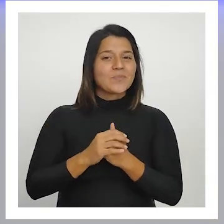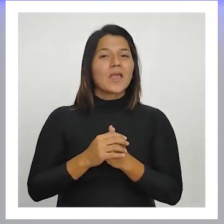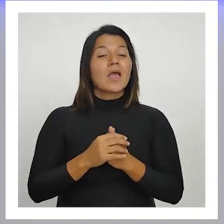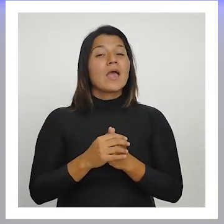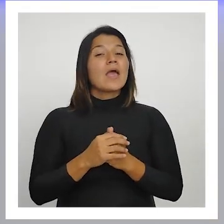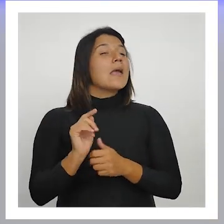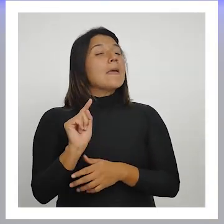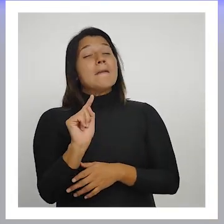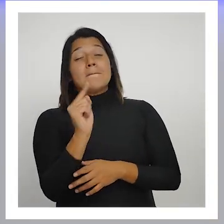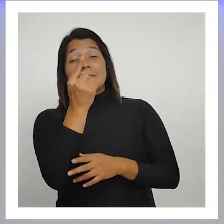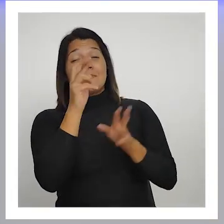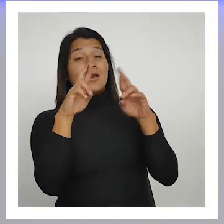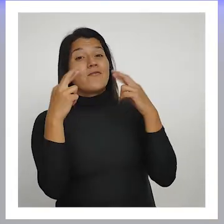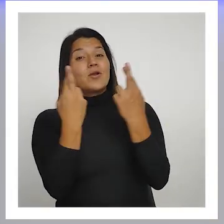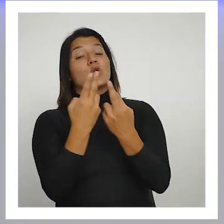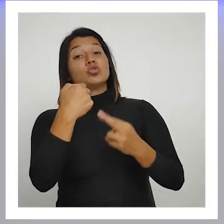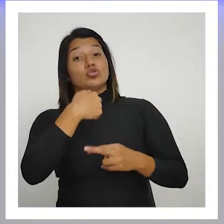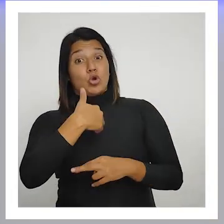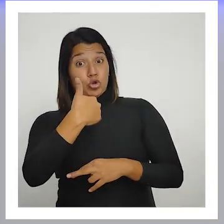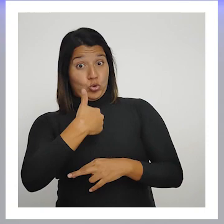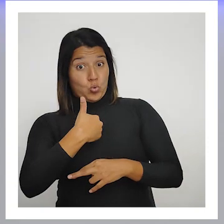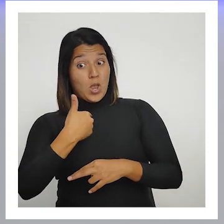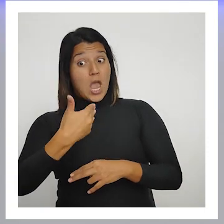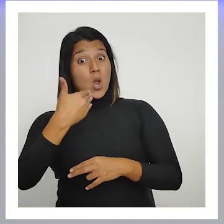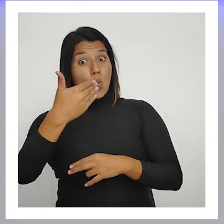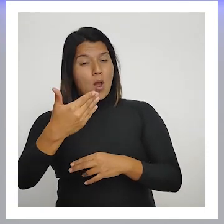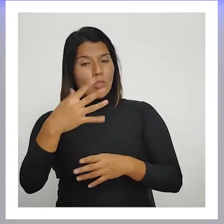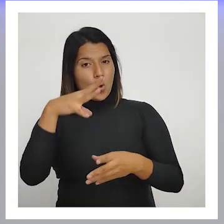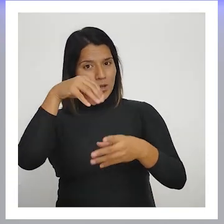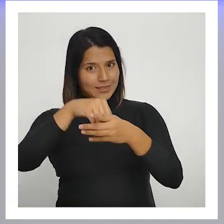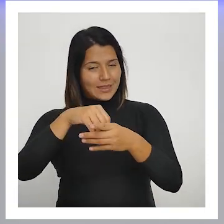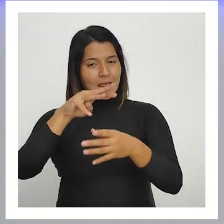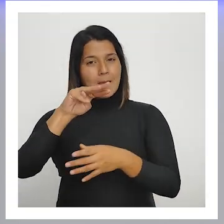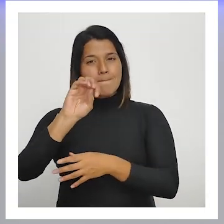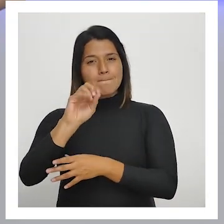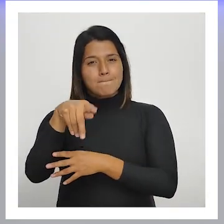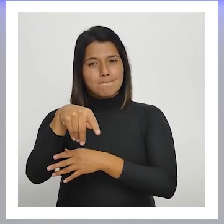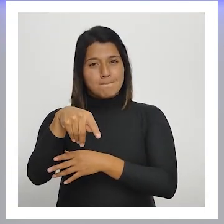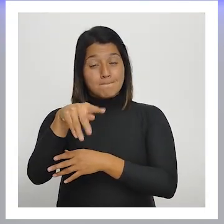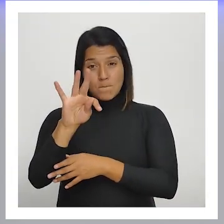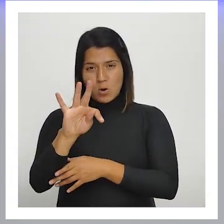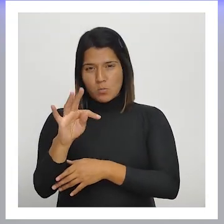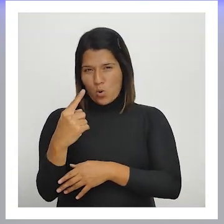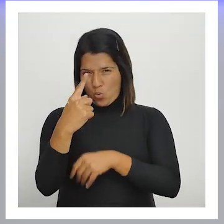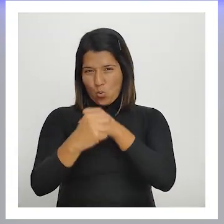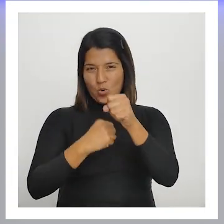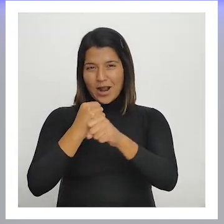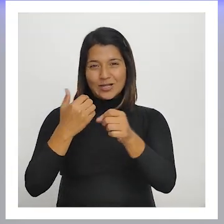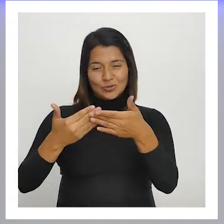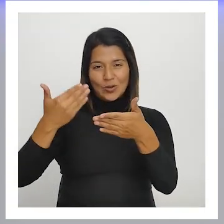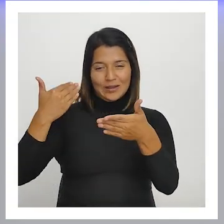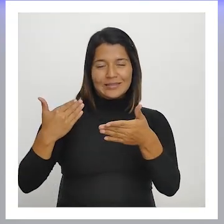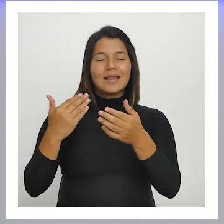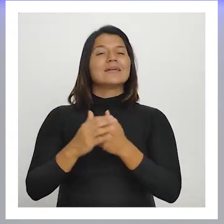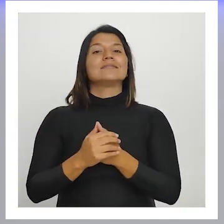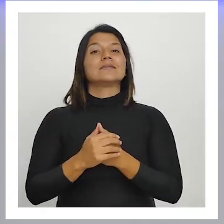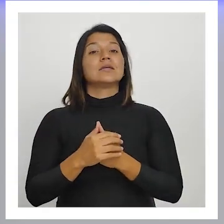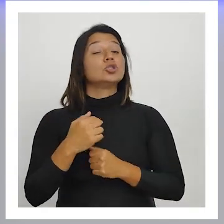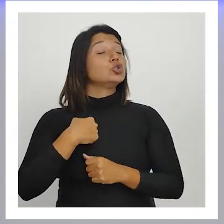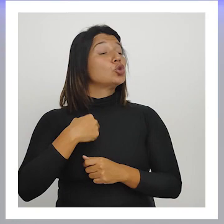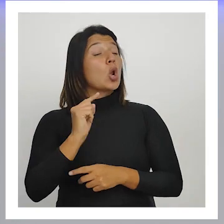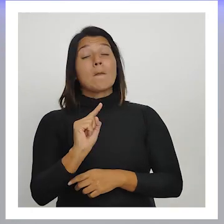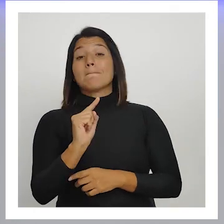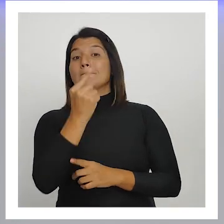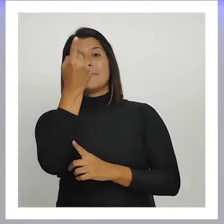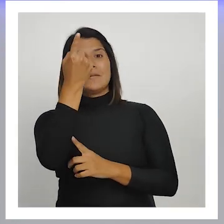de las primeras reuniones que tuve cuando estaba en el MOP, cuando entré al MOP hace un año, cuando comenzó esta administración, lo primero